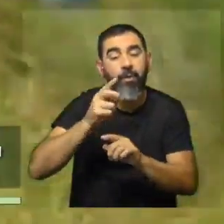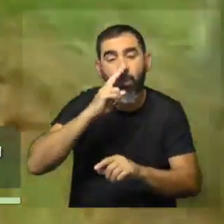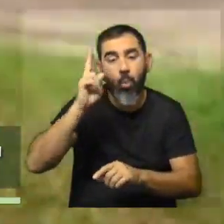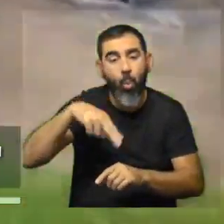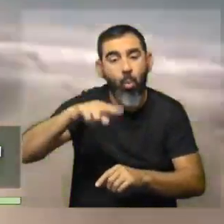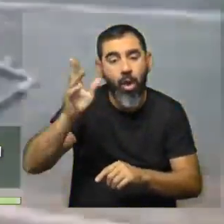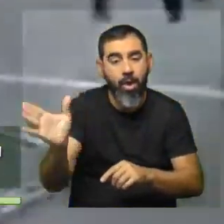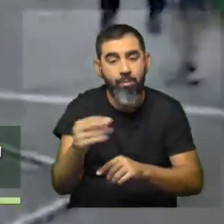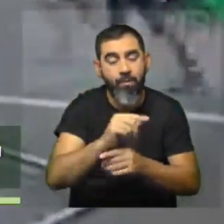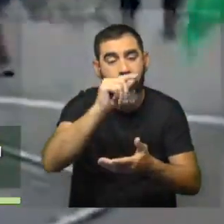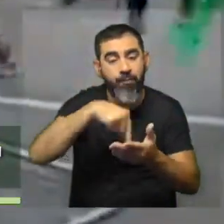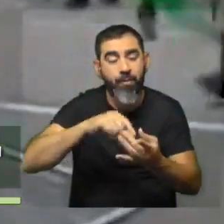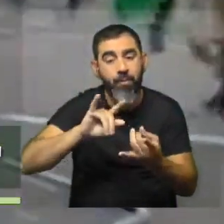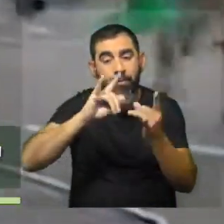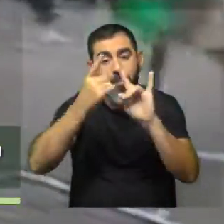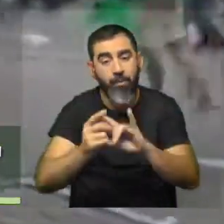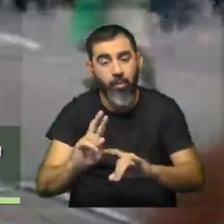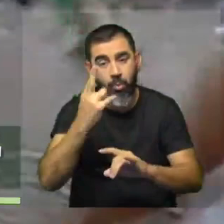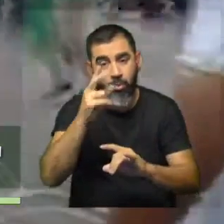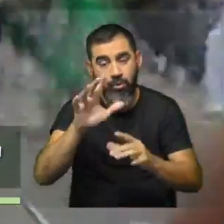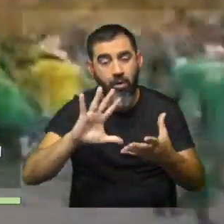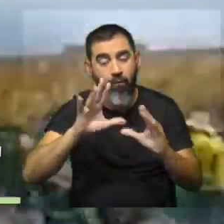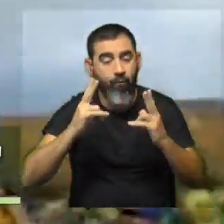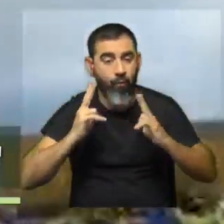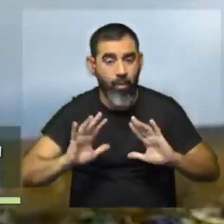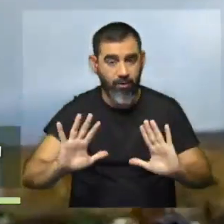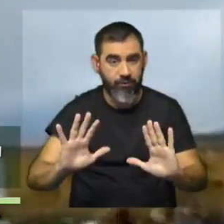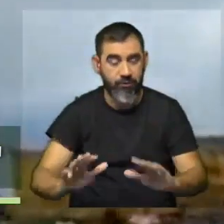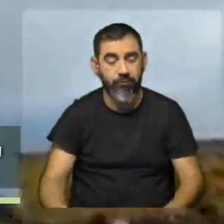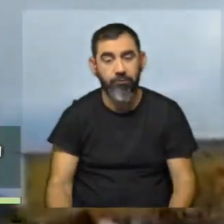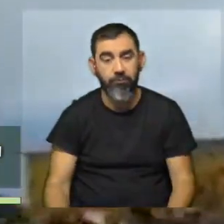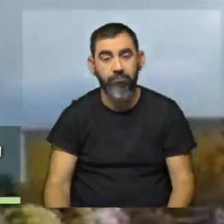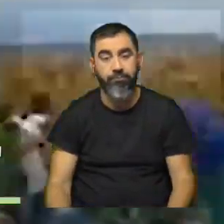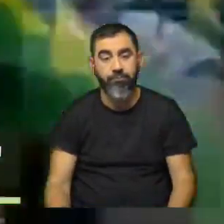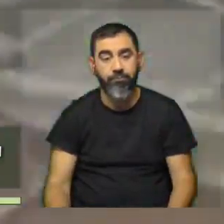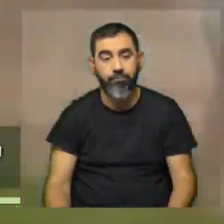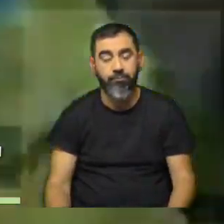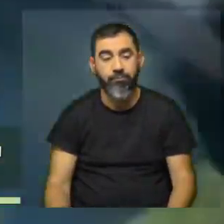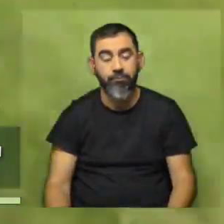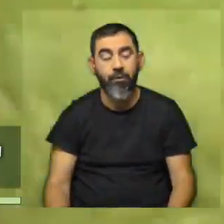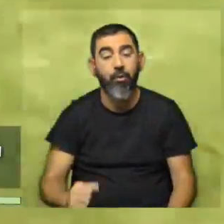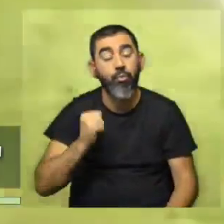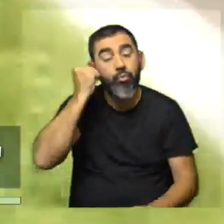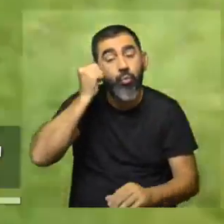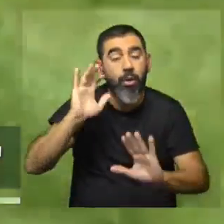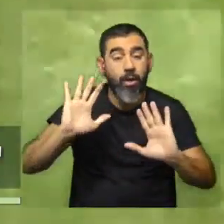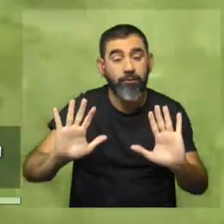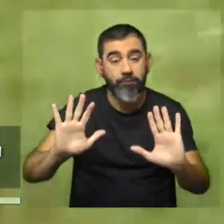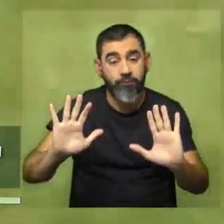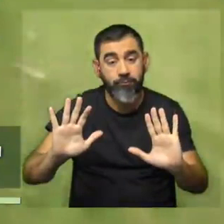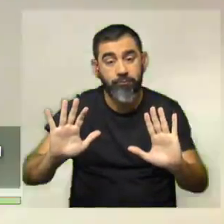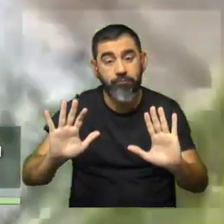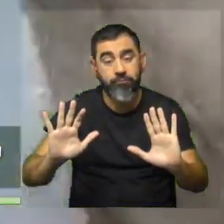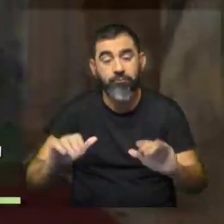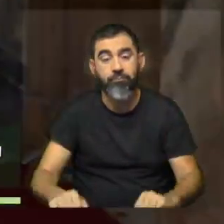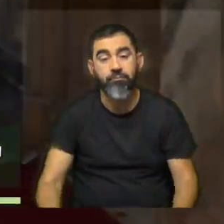unánime, digamos, con la firma del Parlamento uruguayo, esa sería la formalidad que va a tener el día de hoy. Aspiramos a eso, veremos cómo